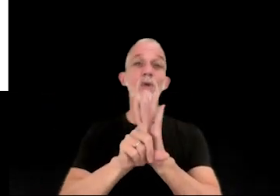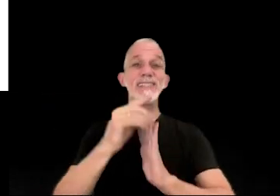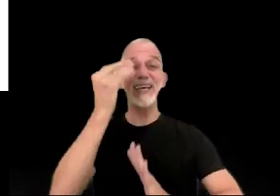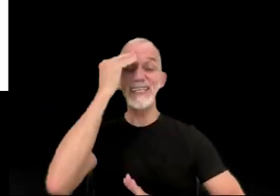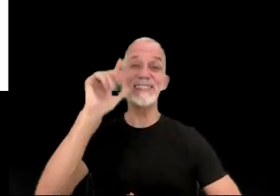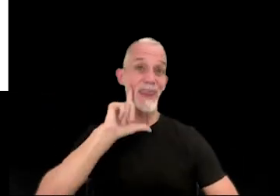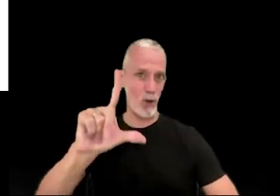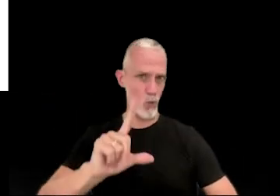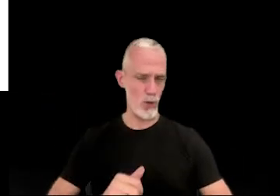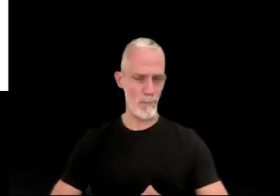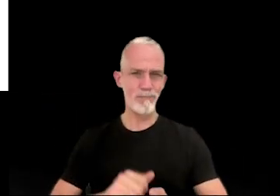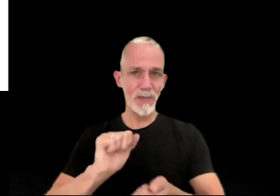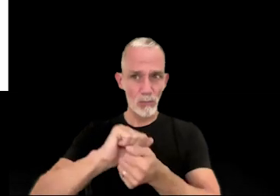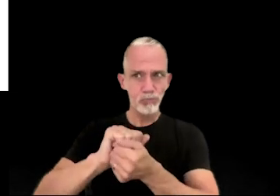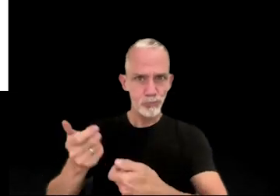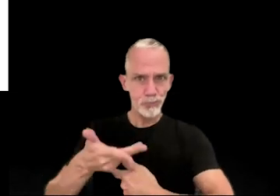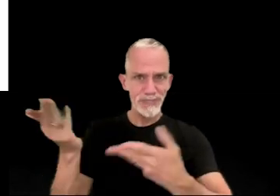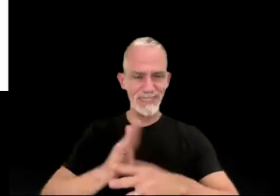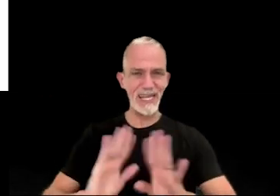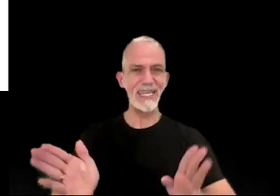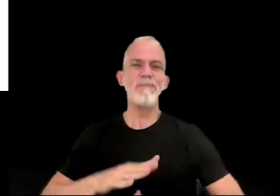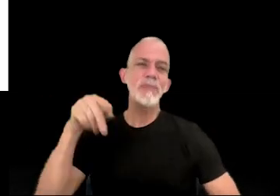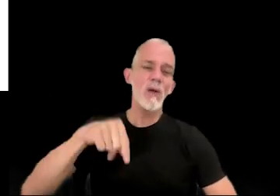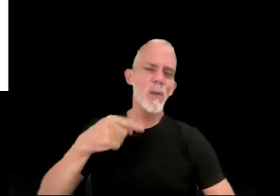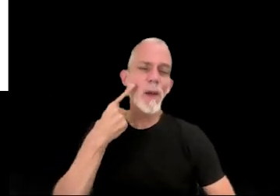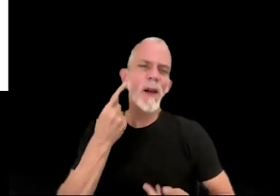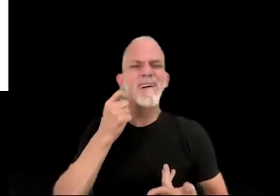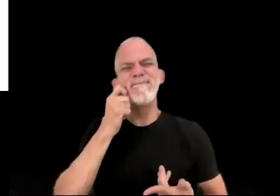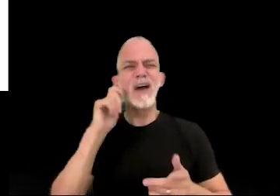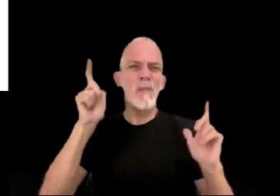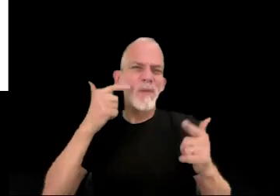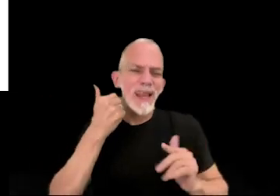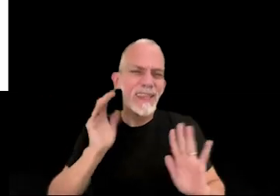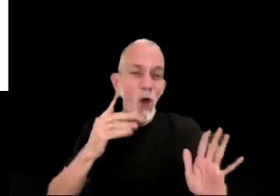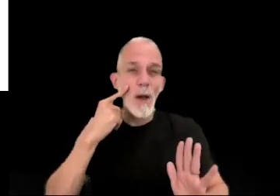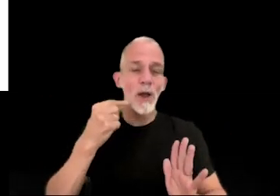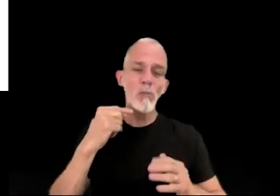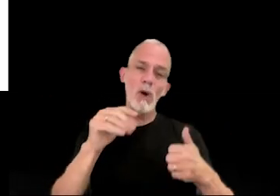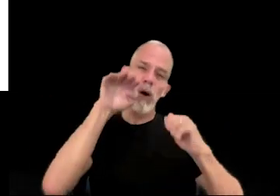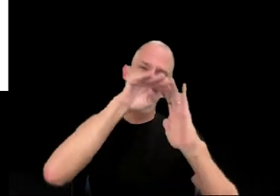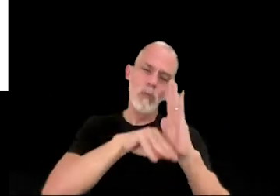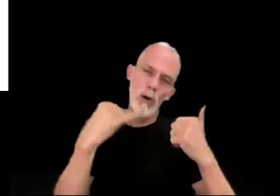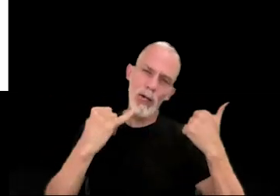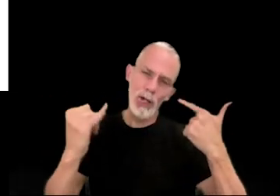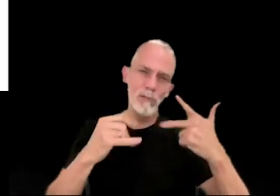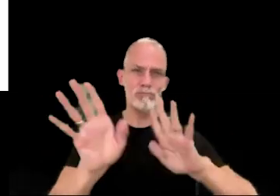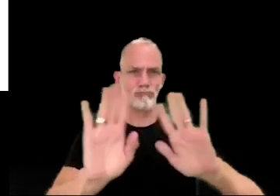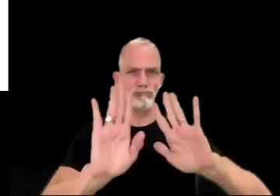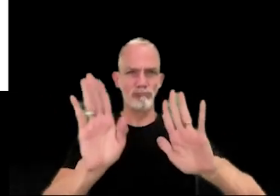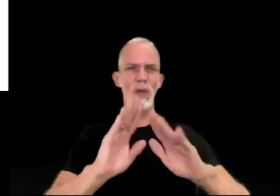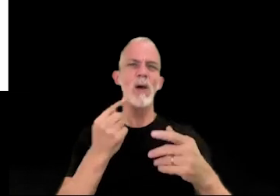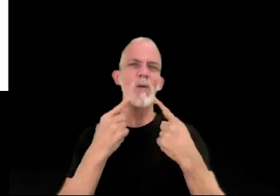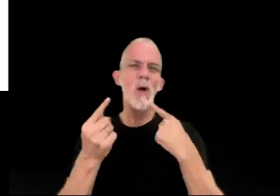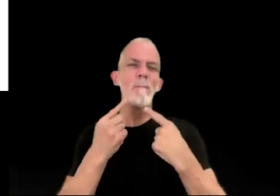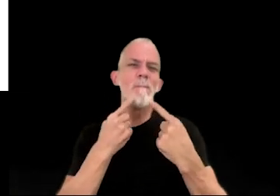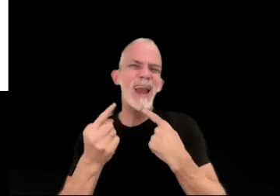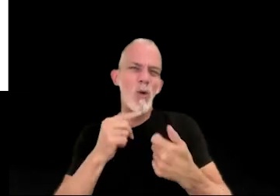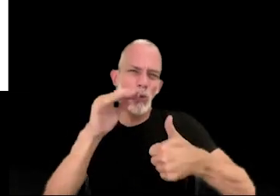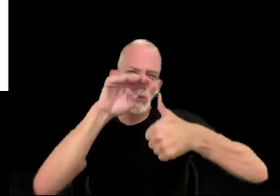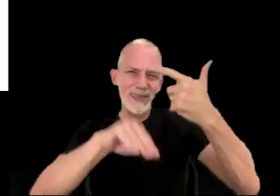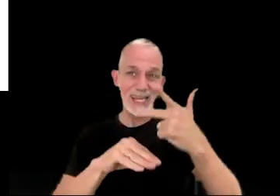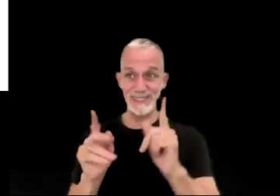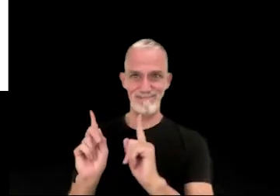Hoy les decía que para hacerlo más ameno, traté de exponer en base a este